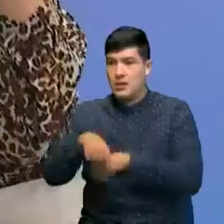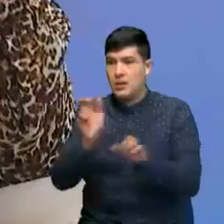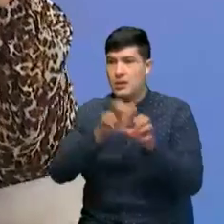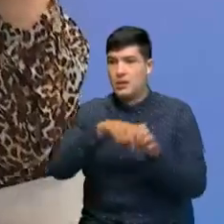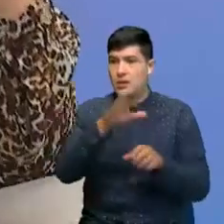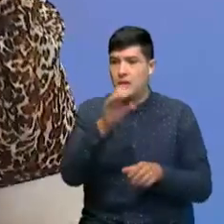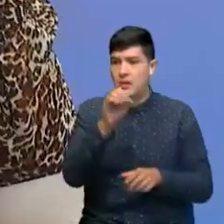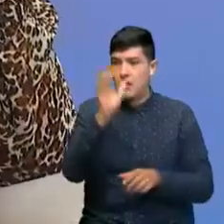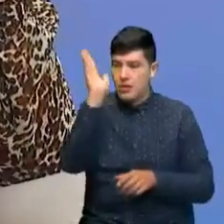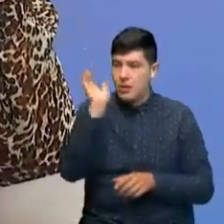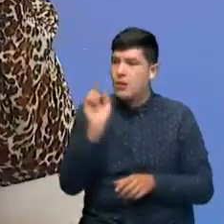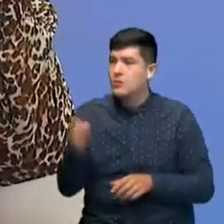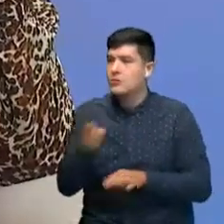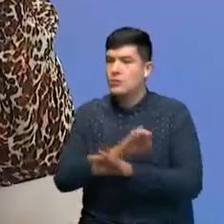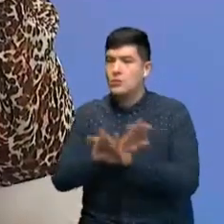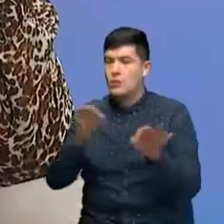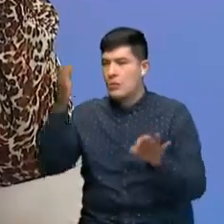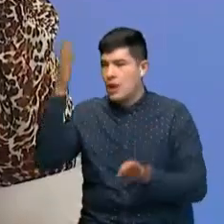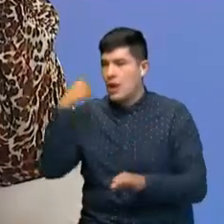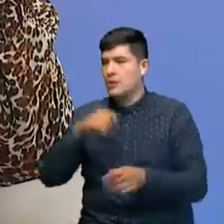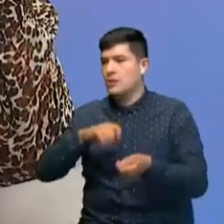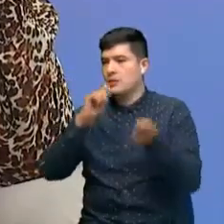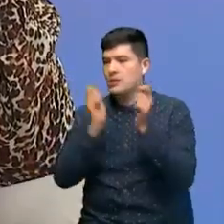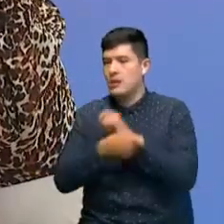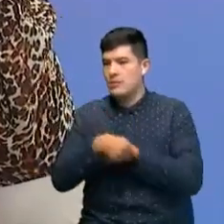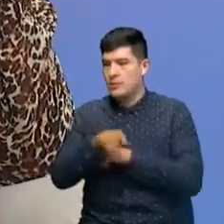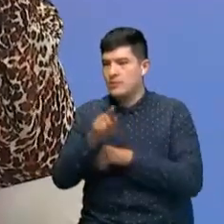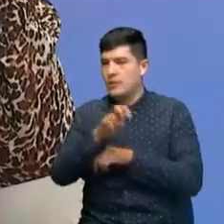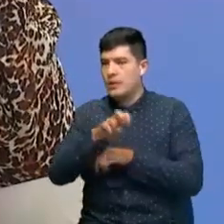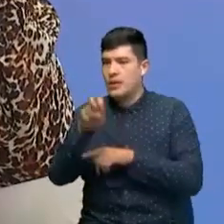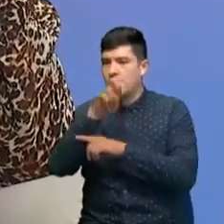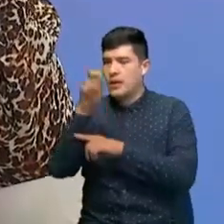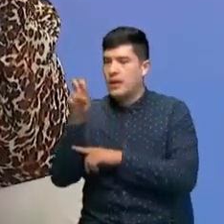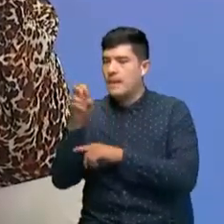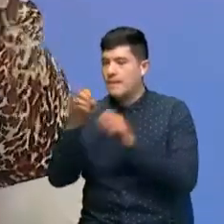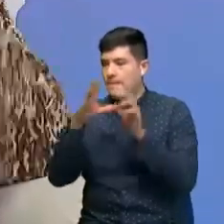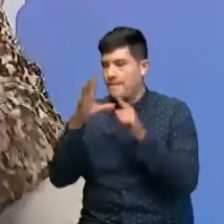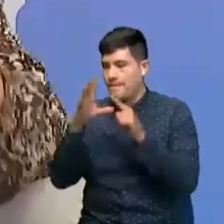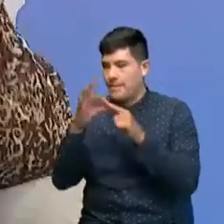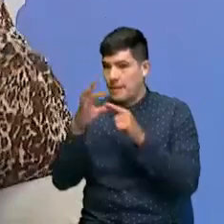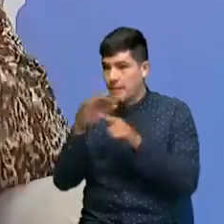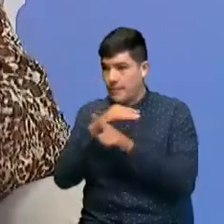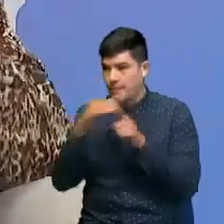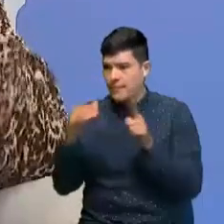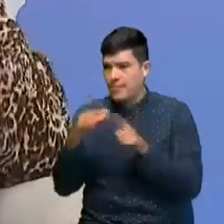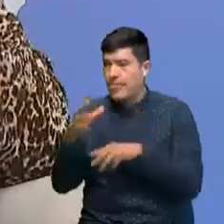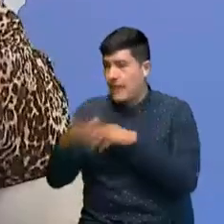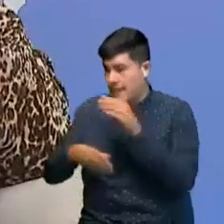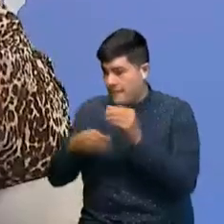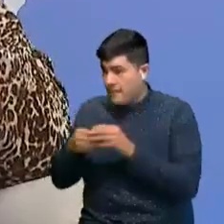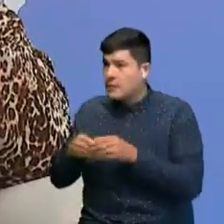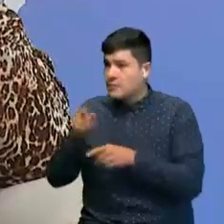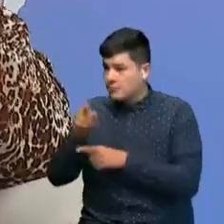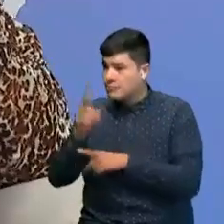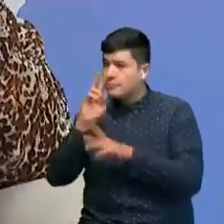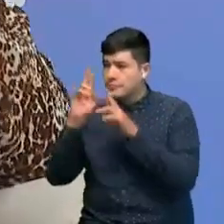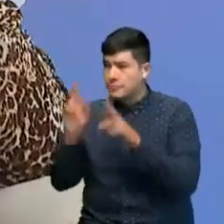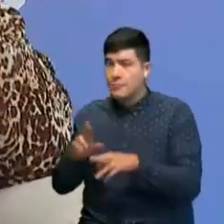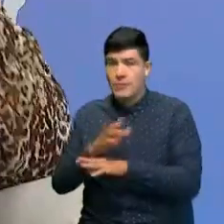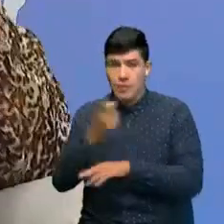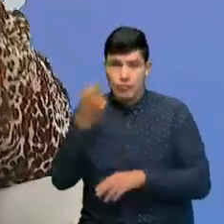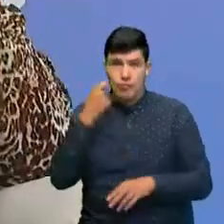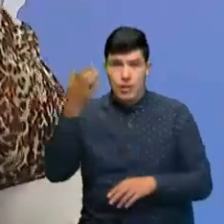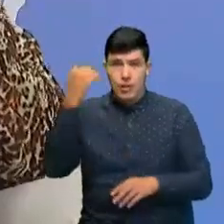ella nunca había perdido el régimen de prima media y ya estando pensionada. E igualmente en otra sentencia hace poquito,